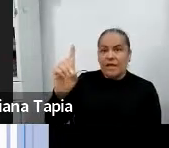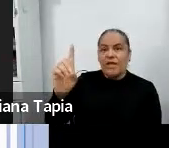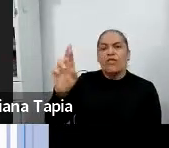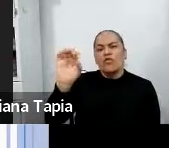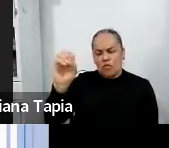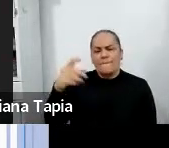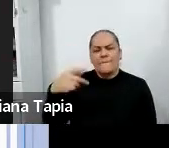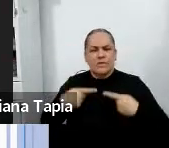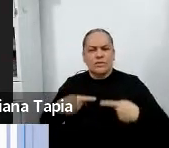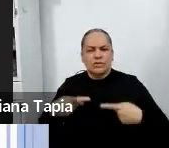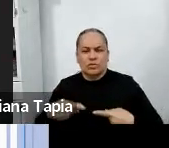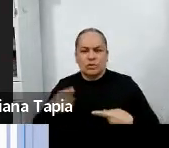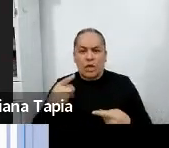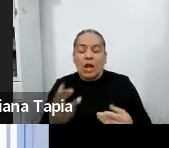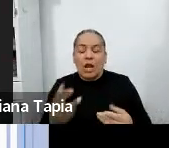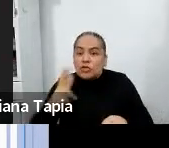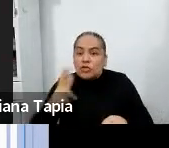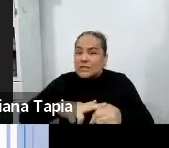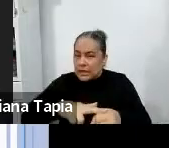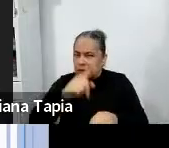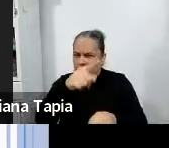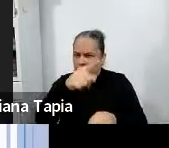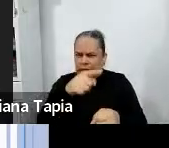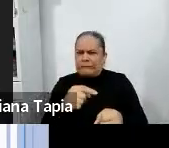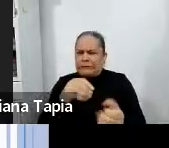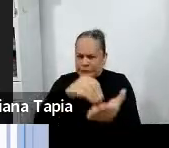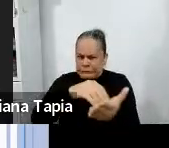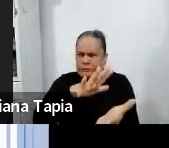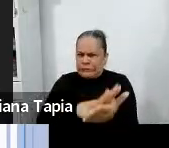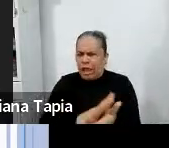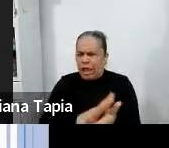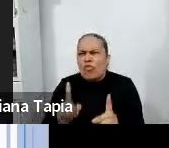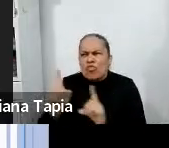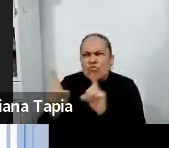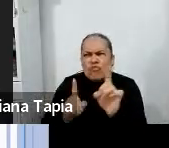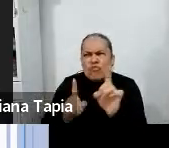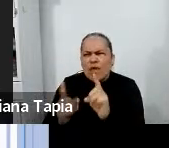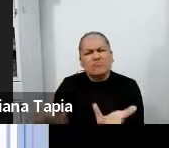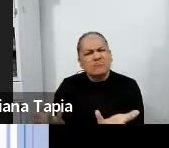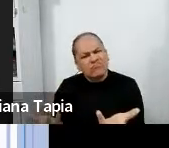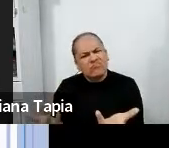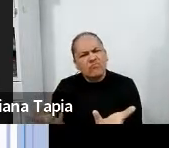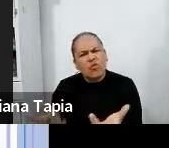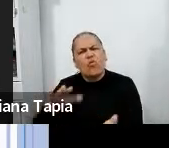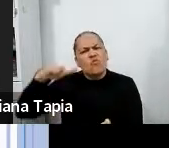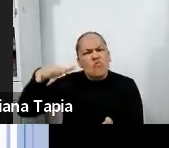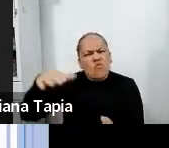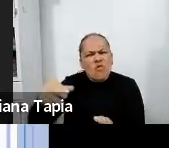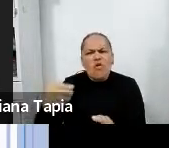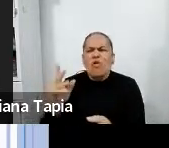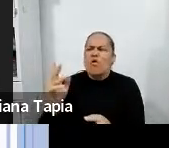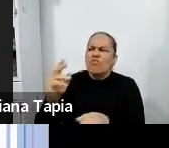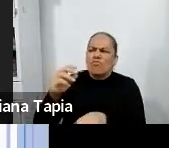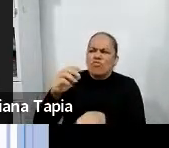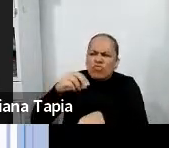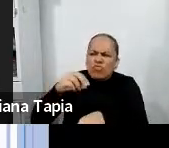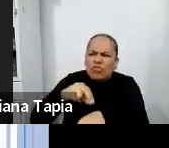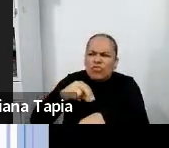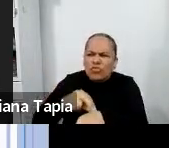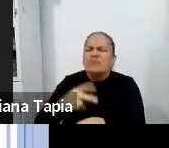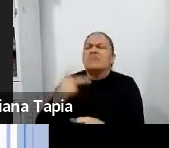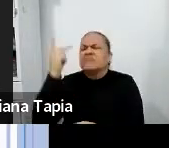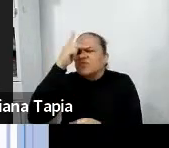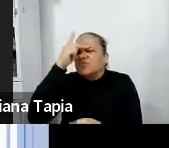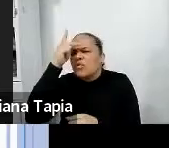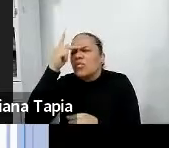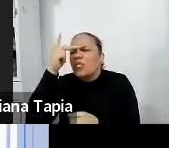van a la consulta externa, siempre queda la duda. Oye, Oscar, o psicólogo, a veces nos llaman